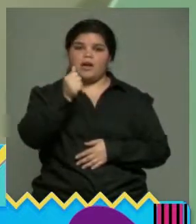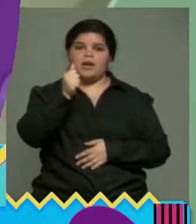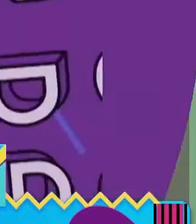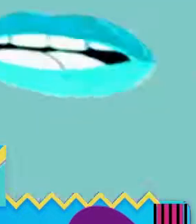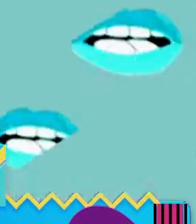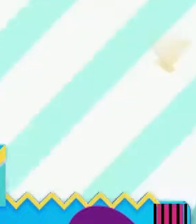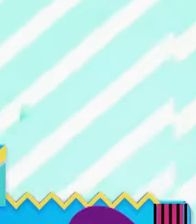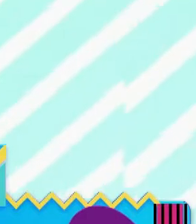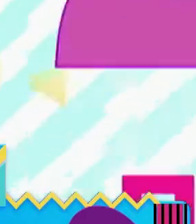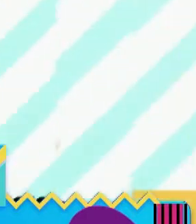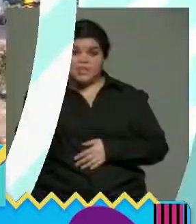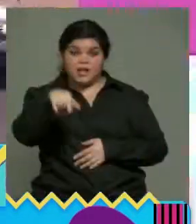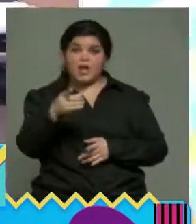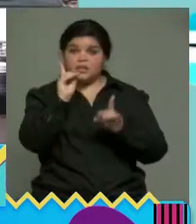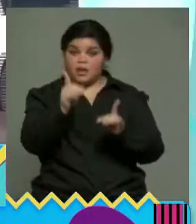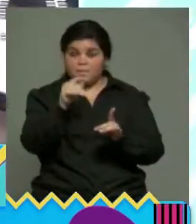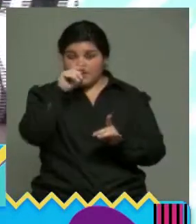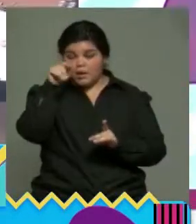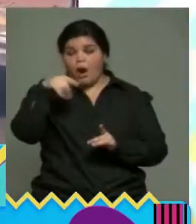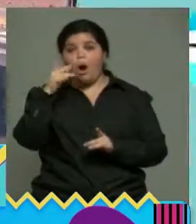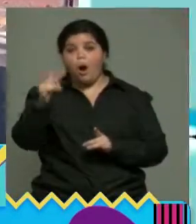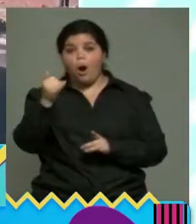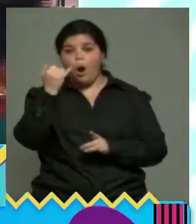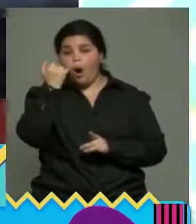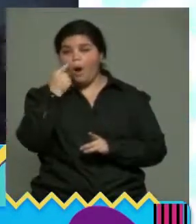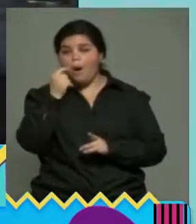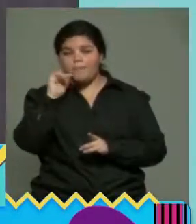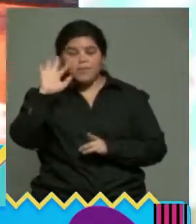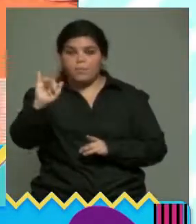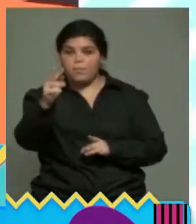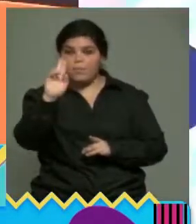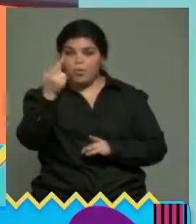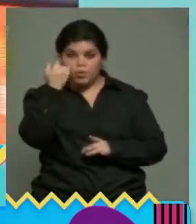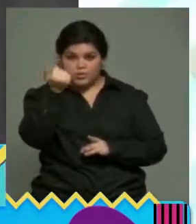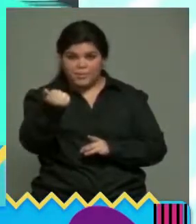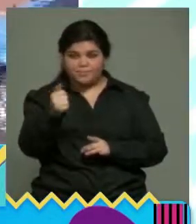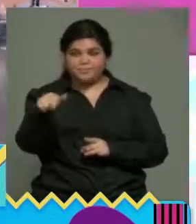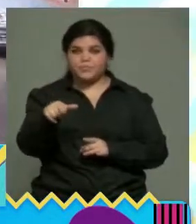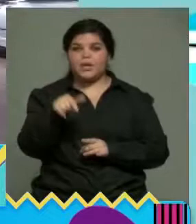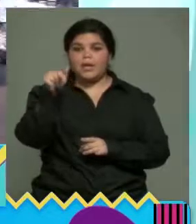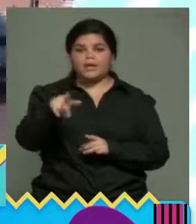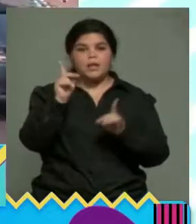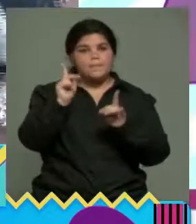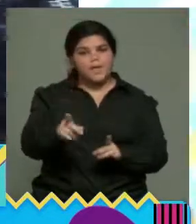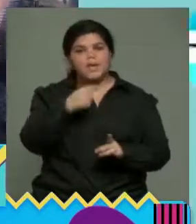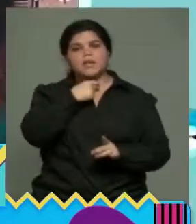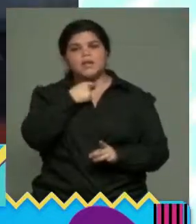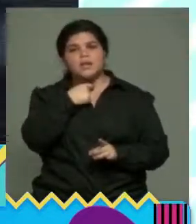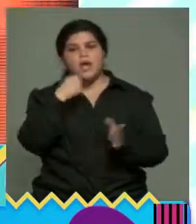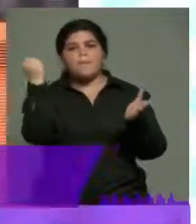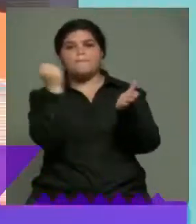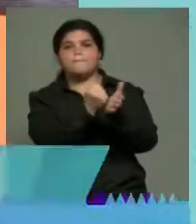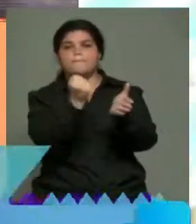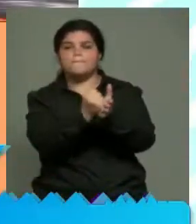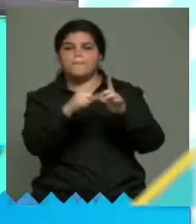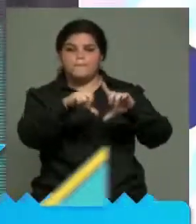gracias a eso empezó a pensarse más en el transporte público, de hacer restricción vehicular por el número de patente. En